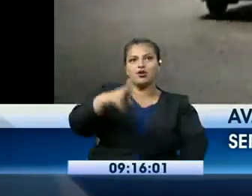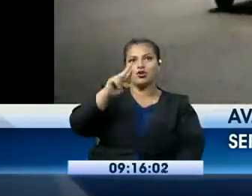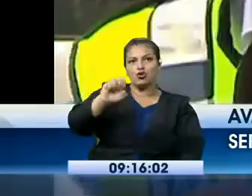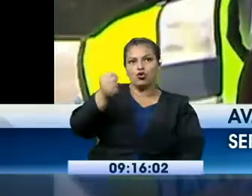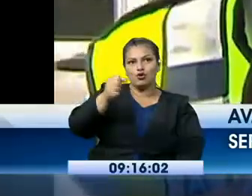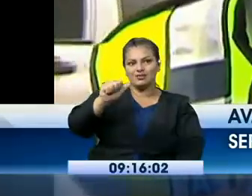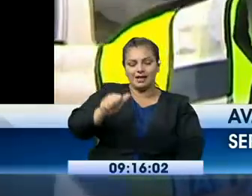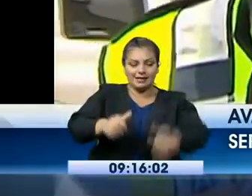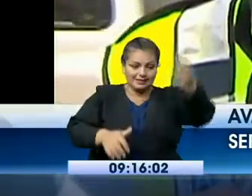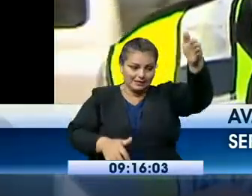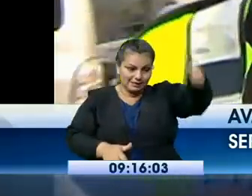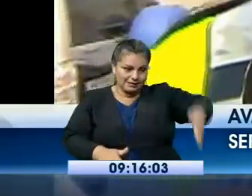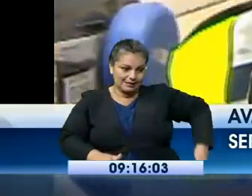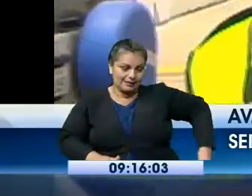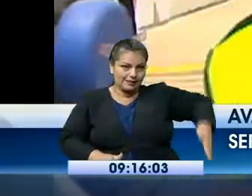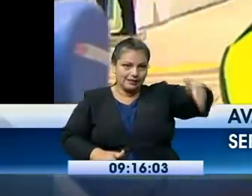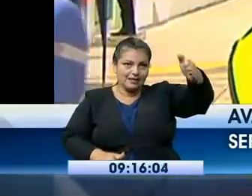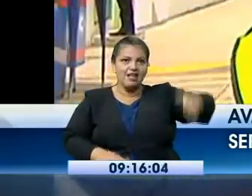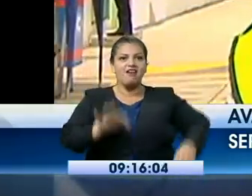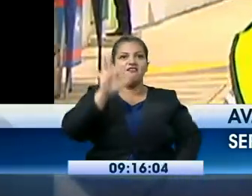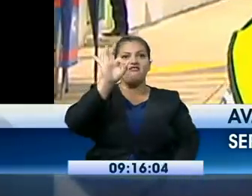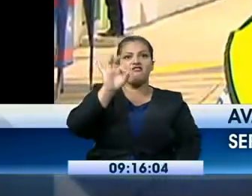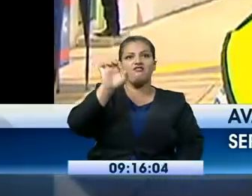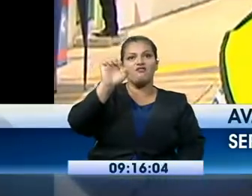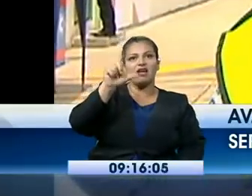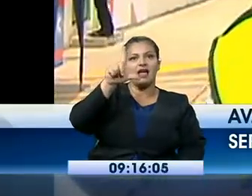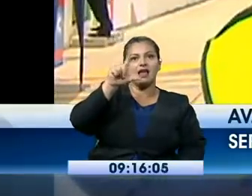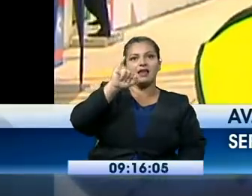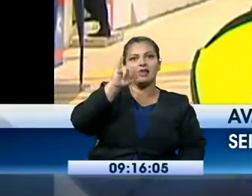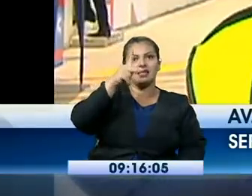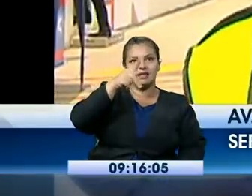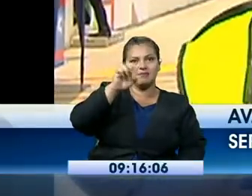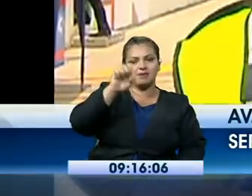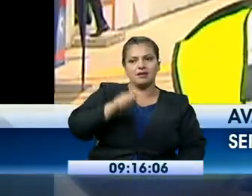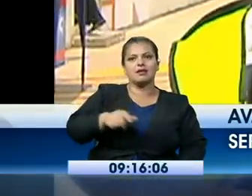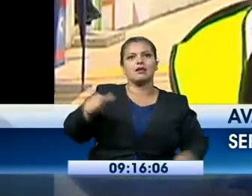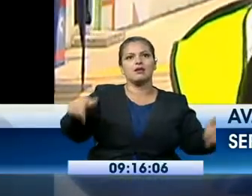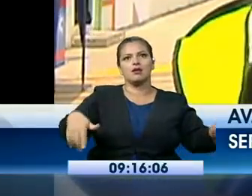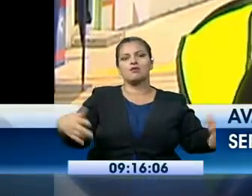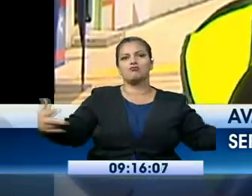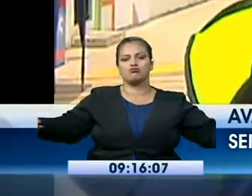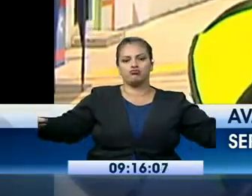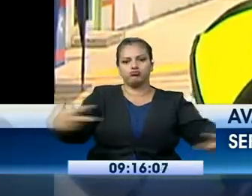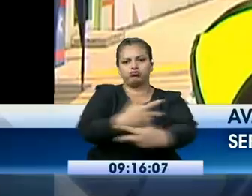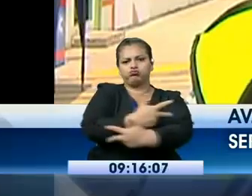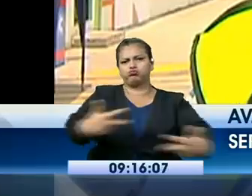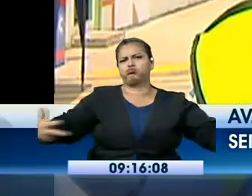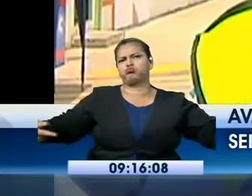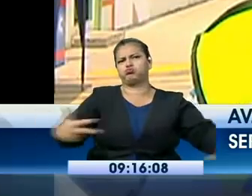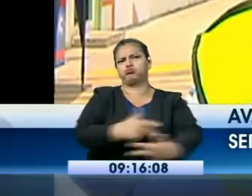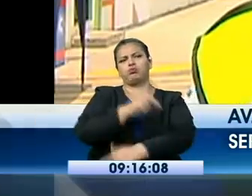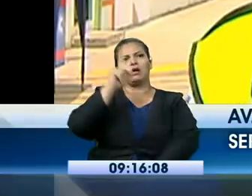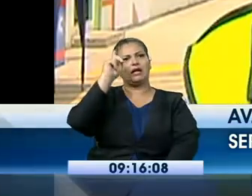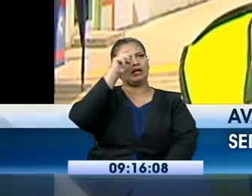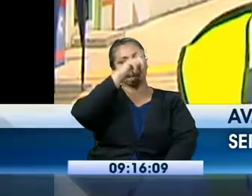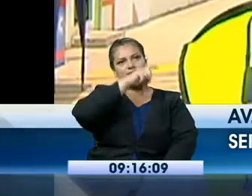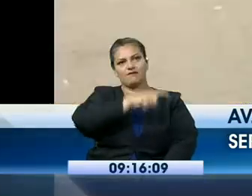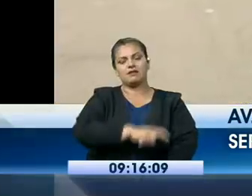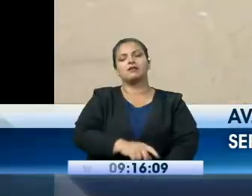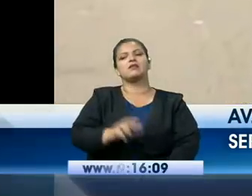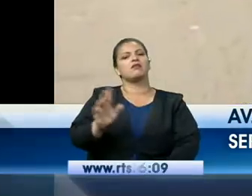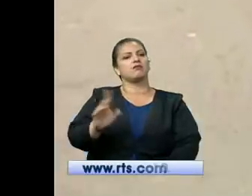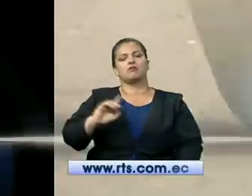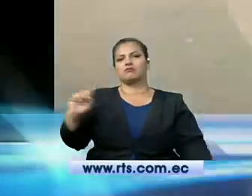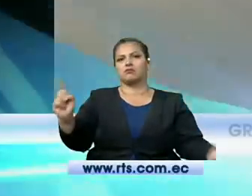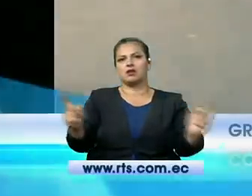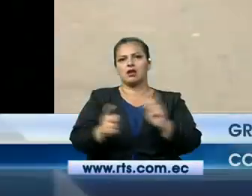sentido y segundo porque aquí hay un centro educativo y al mismo tiempo una iglesia donde lógicamente los alumnos